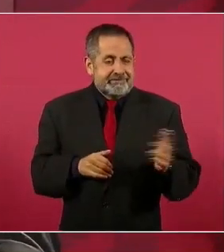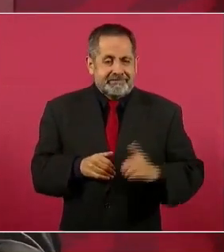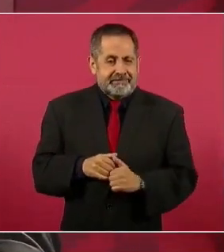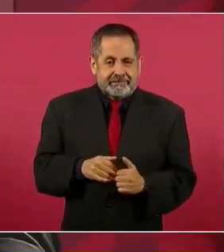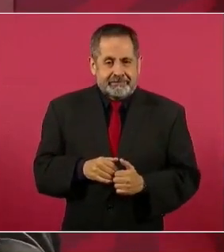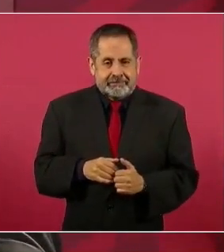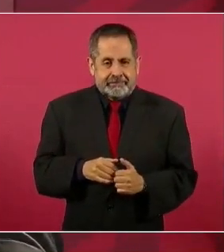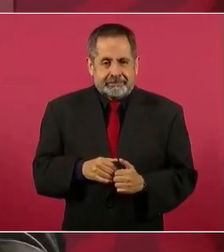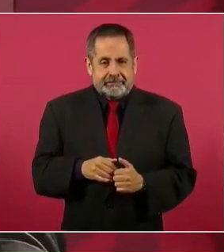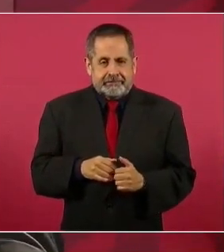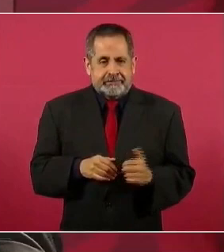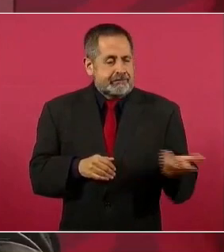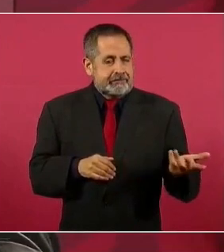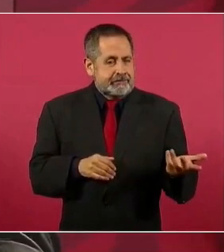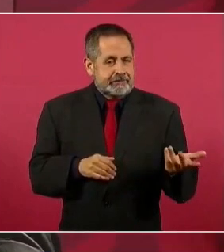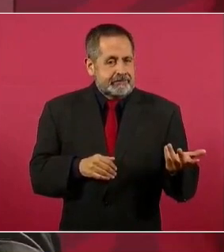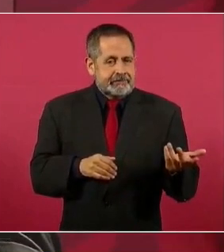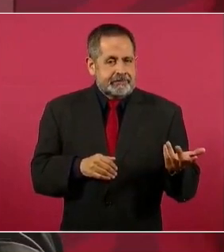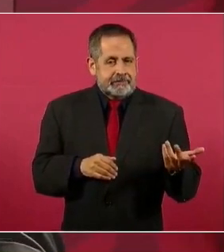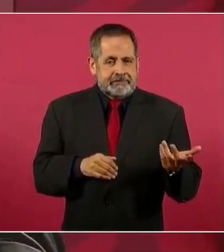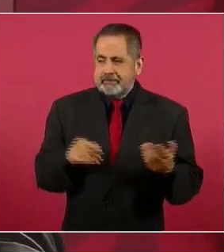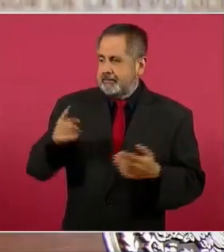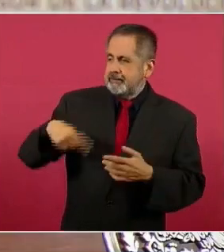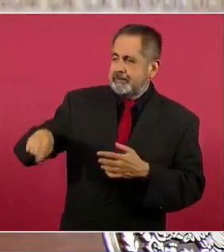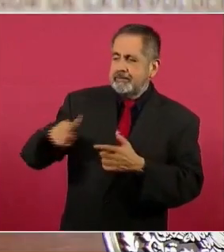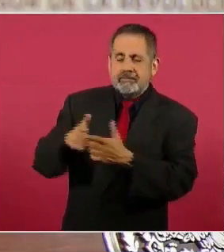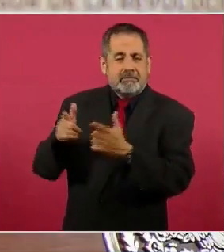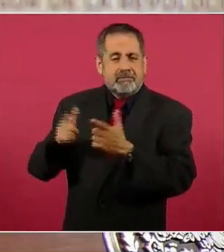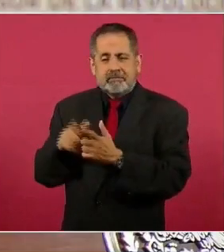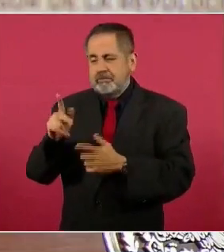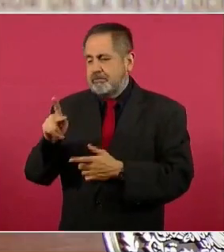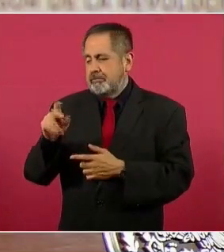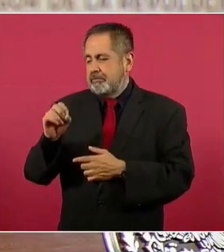no se sostiene, no tiene